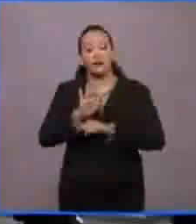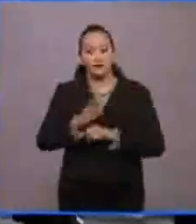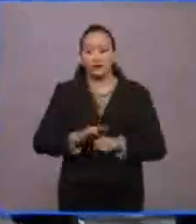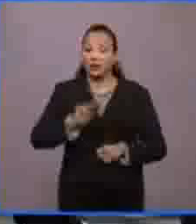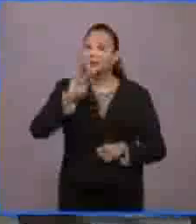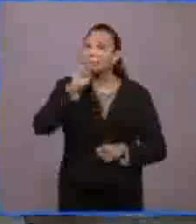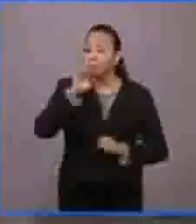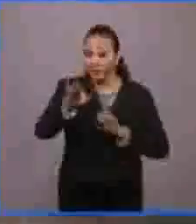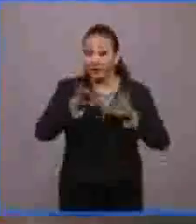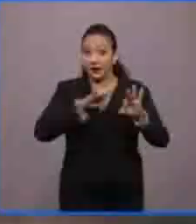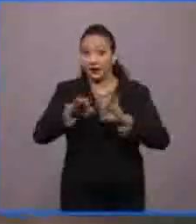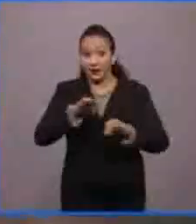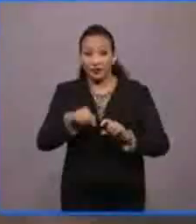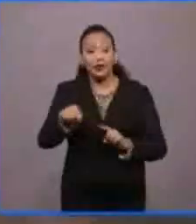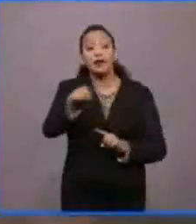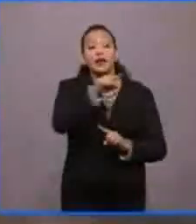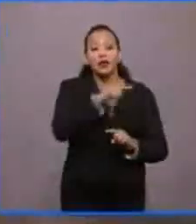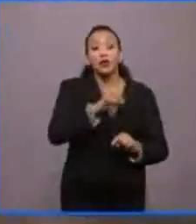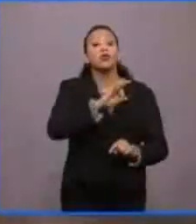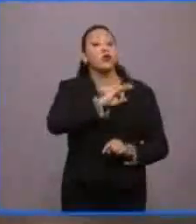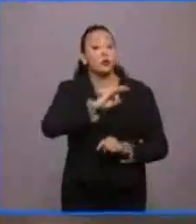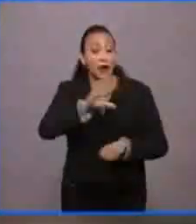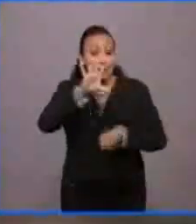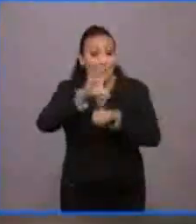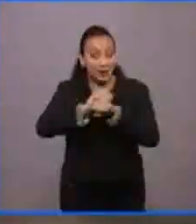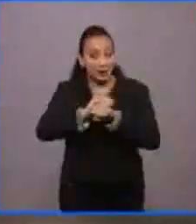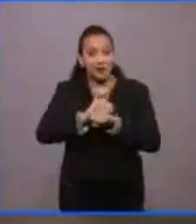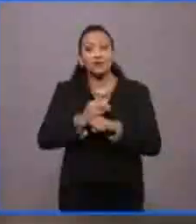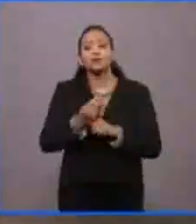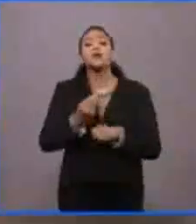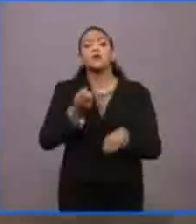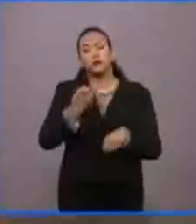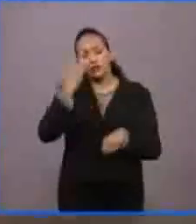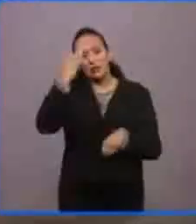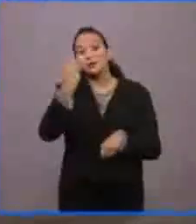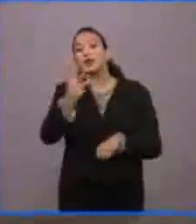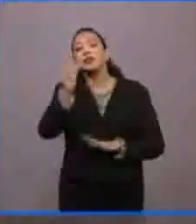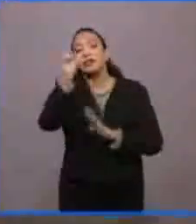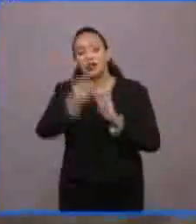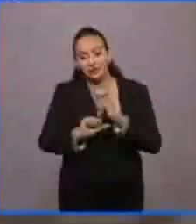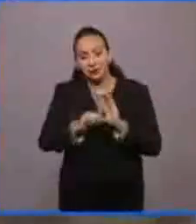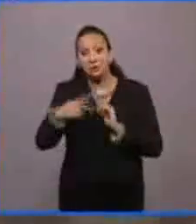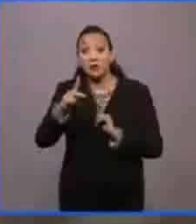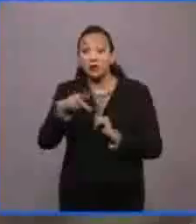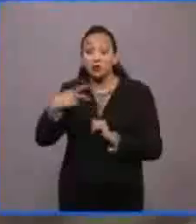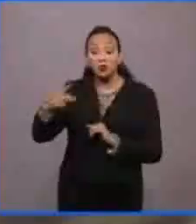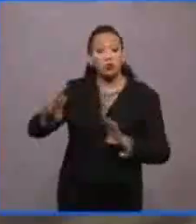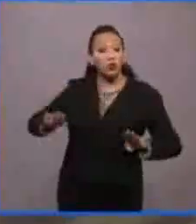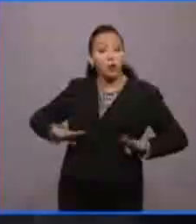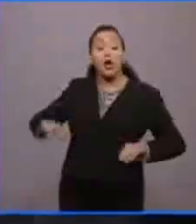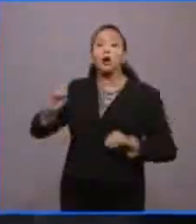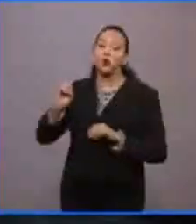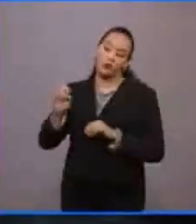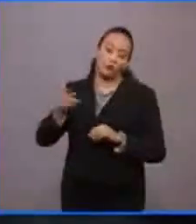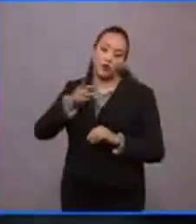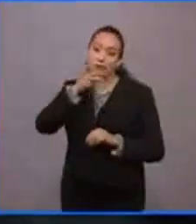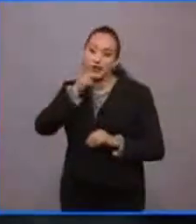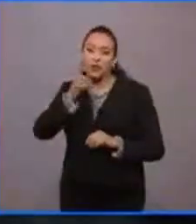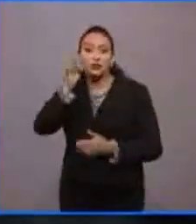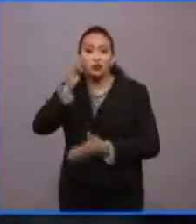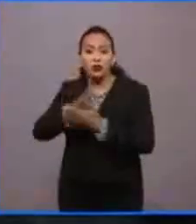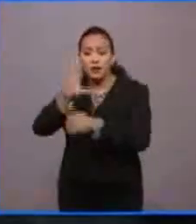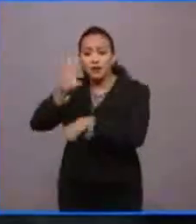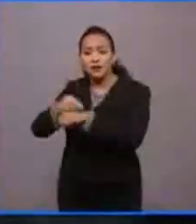madres trabajadoras se les conceda una licencia de maternidad de 3 meses, mientras que a sus parejas y a las personas adoptantes solo se